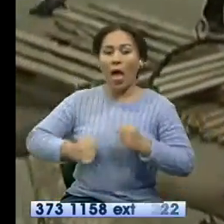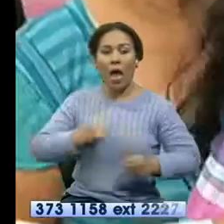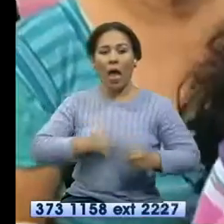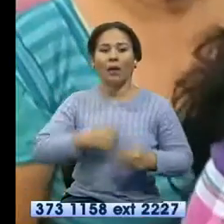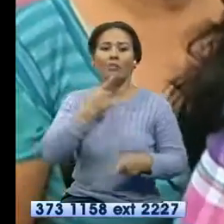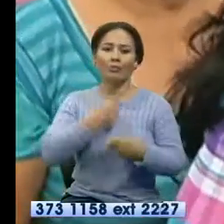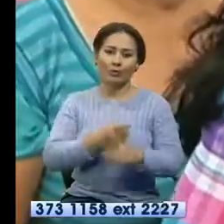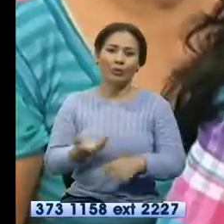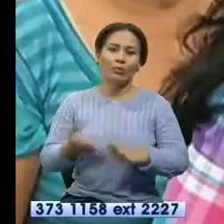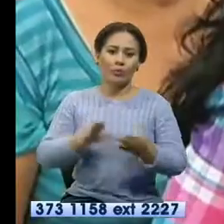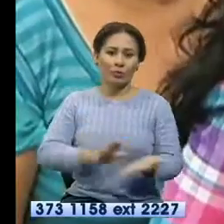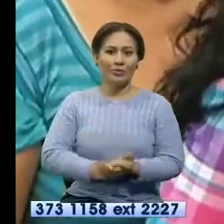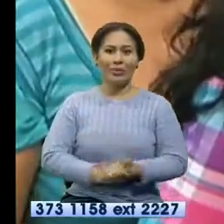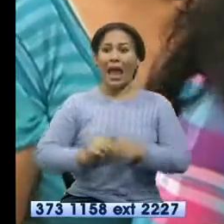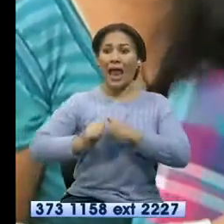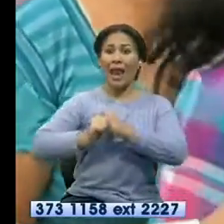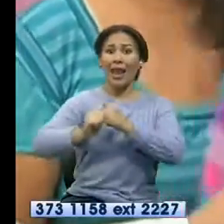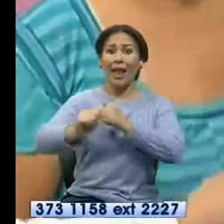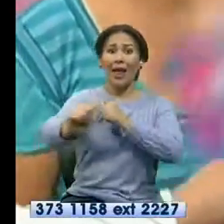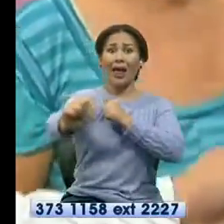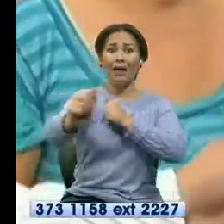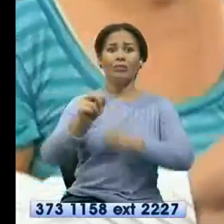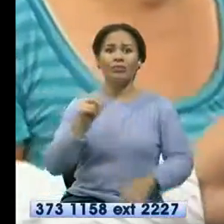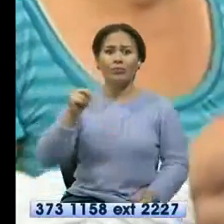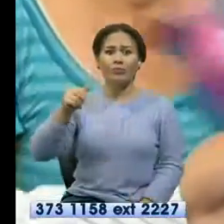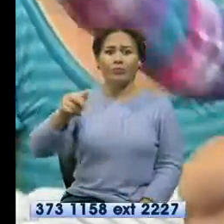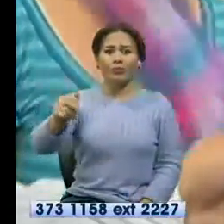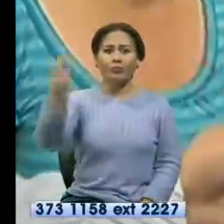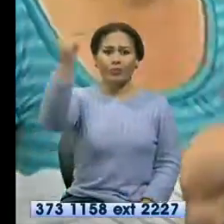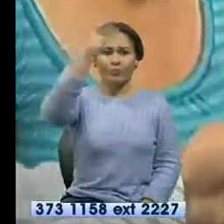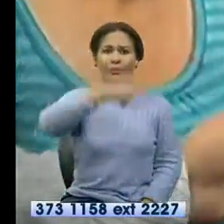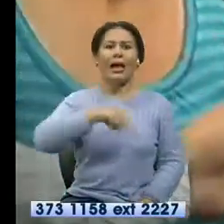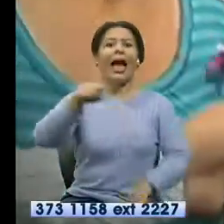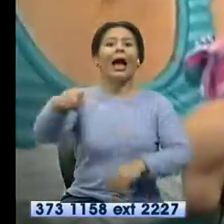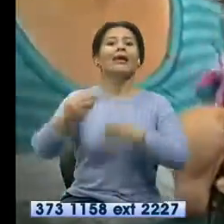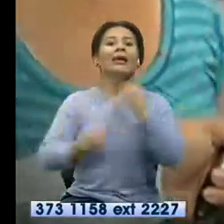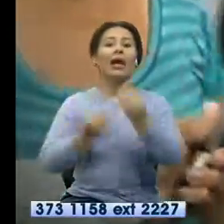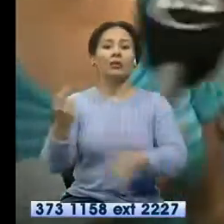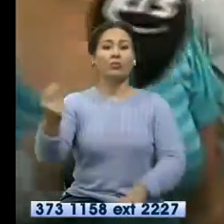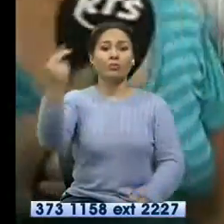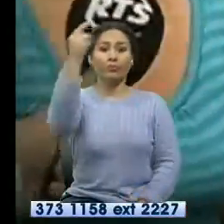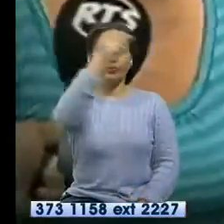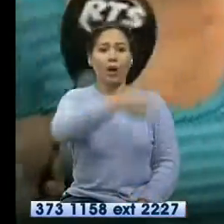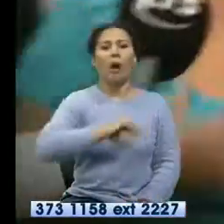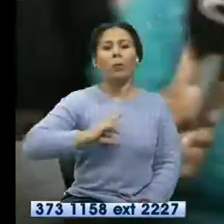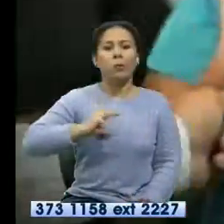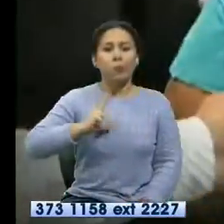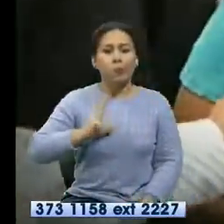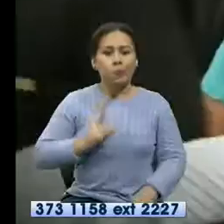personales. Vaya a pasar allá ese paso peatonal. ¿Qué pasa en ese paso peatonal? ¡Hablen!